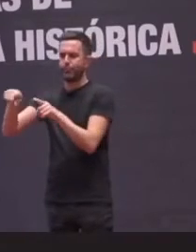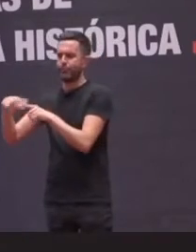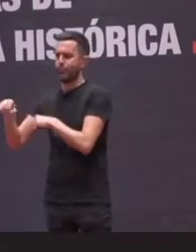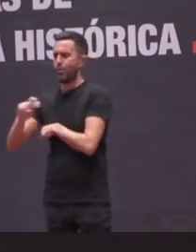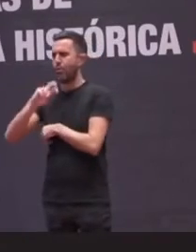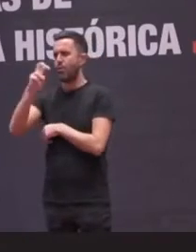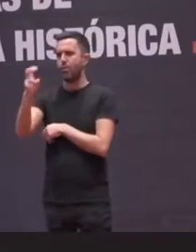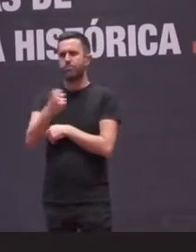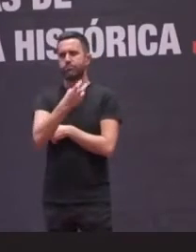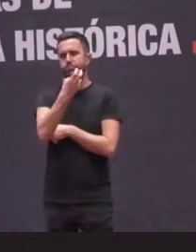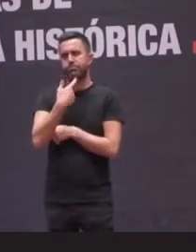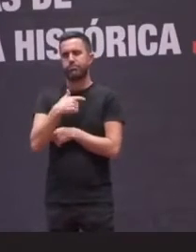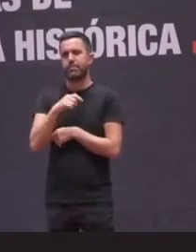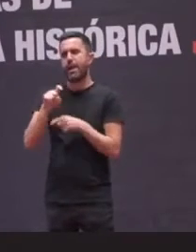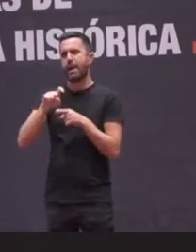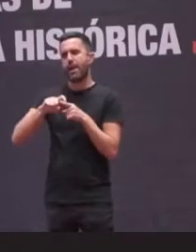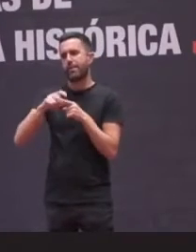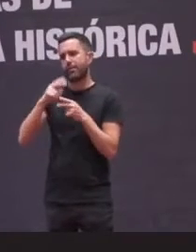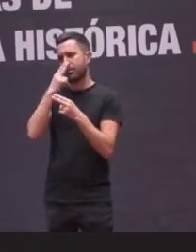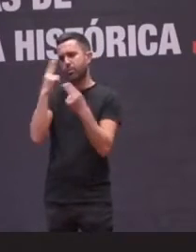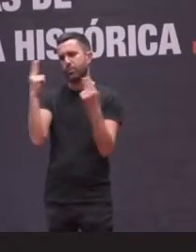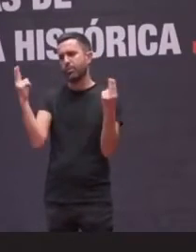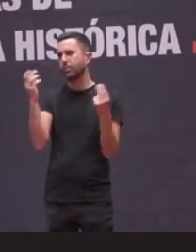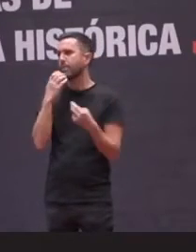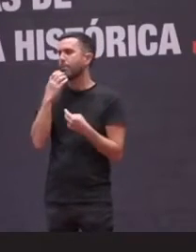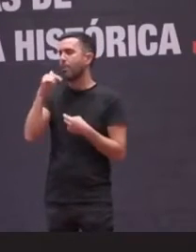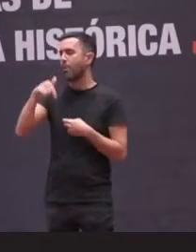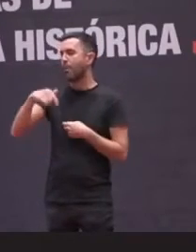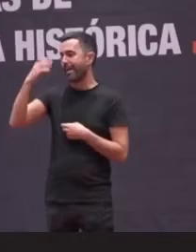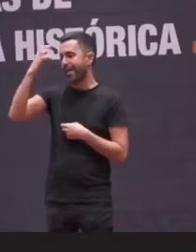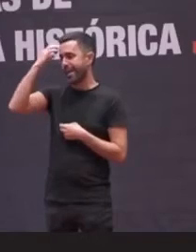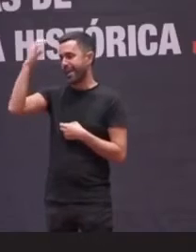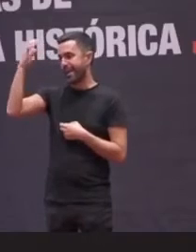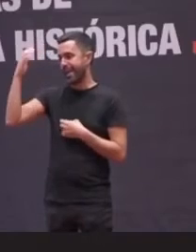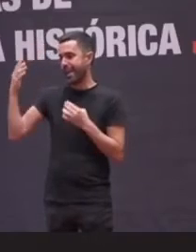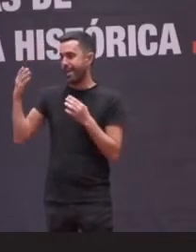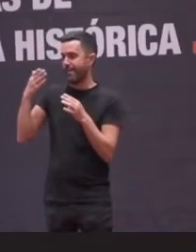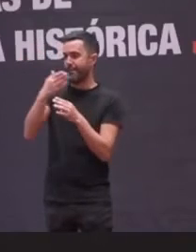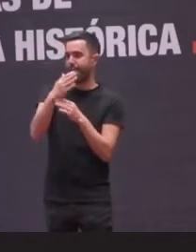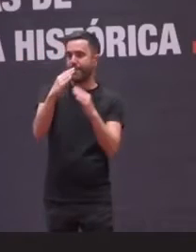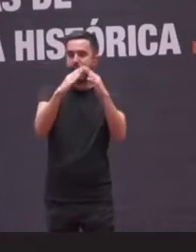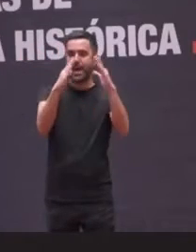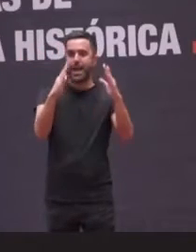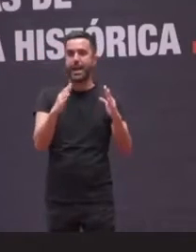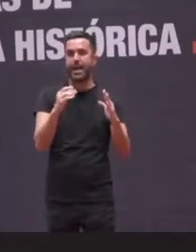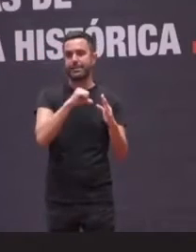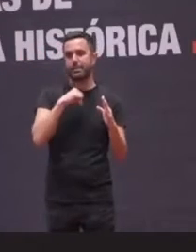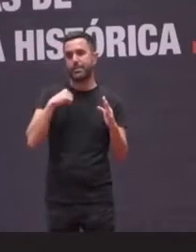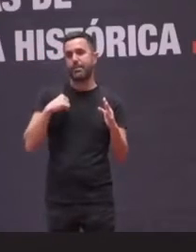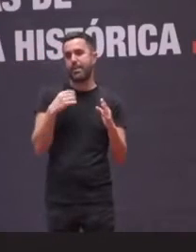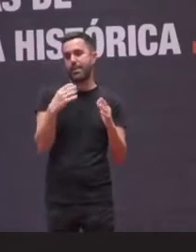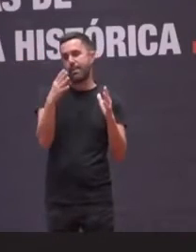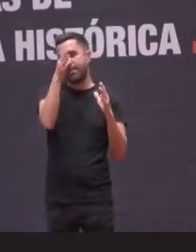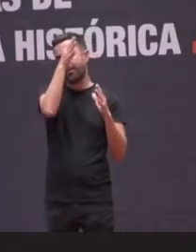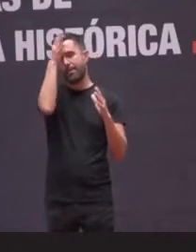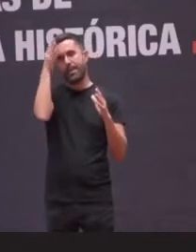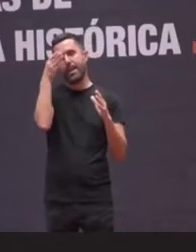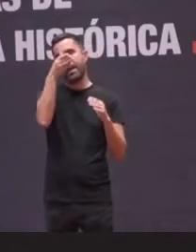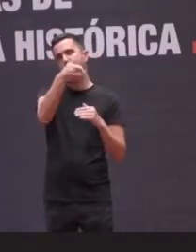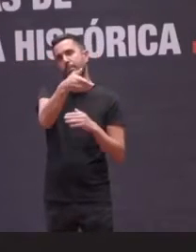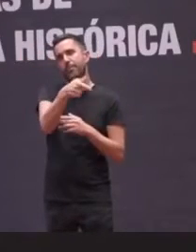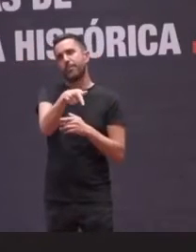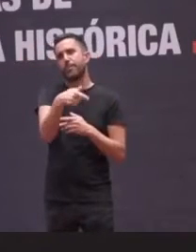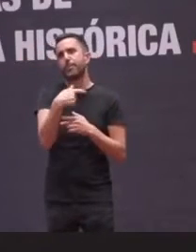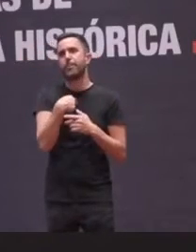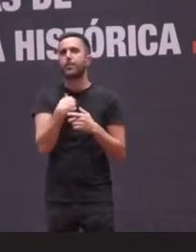público, para entendernos. Si hoxe o xefe do Estado vai a unha casa privada e veranea nela, vai a haber guardia de